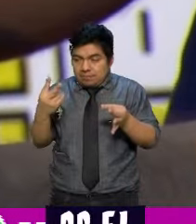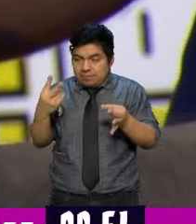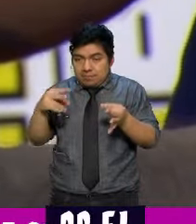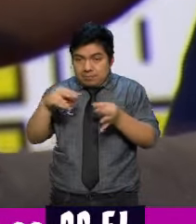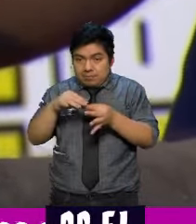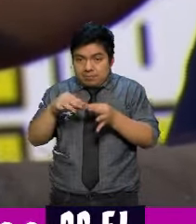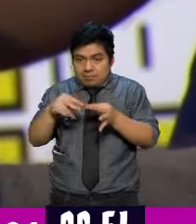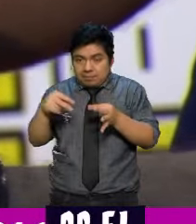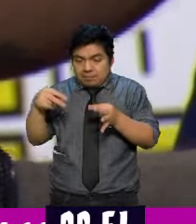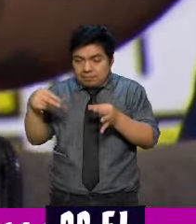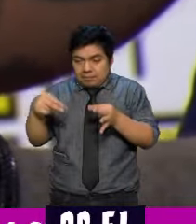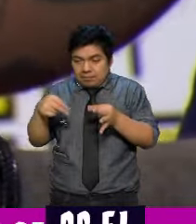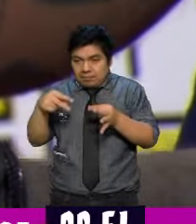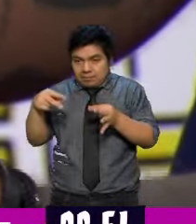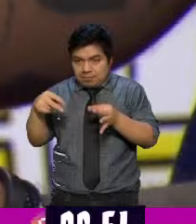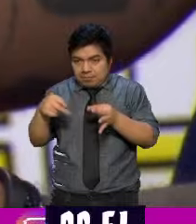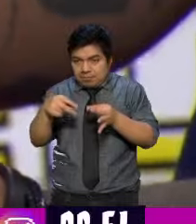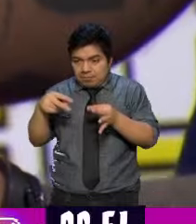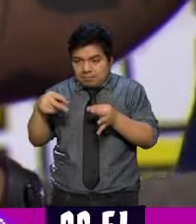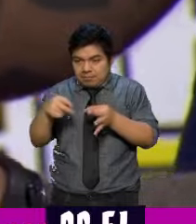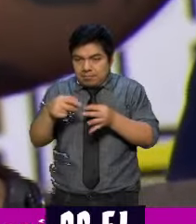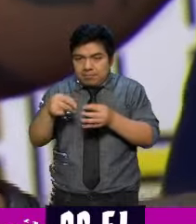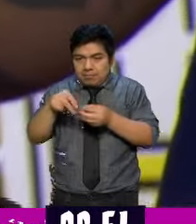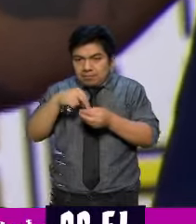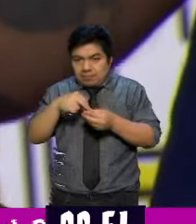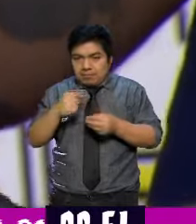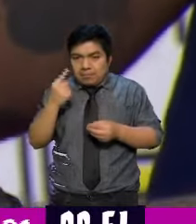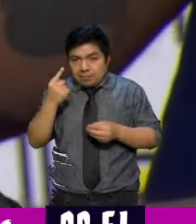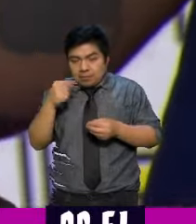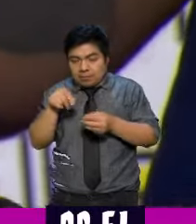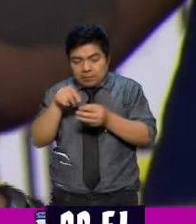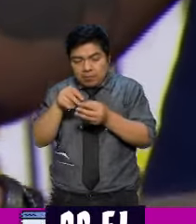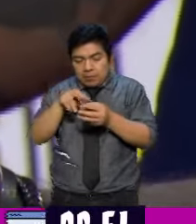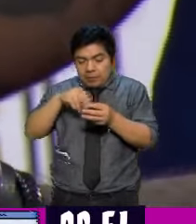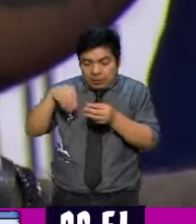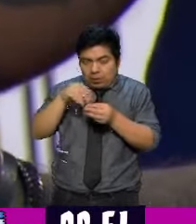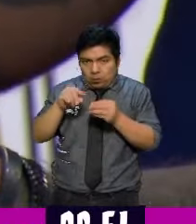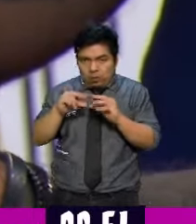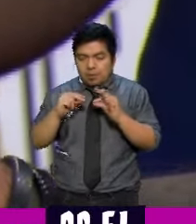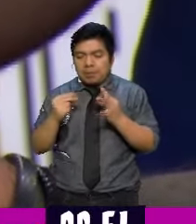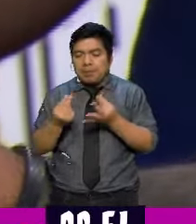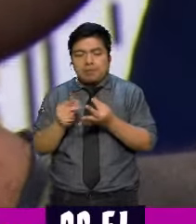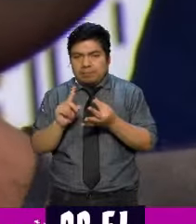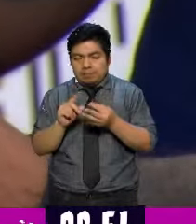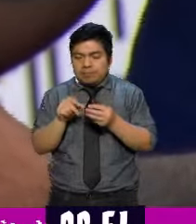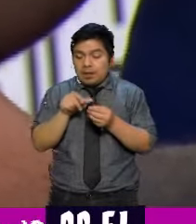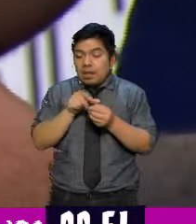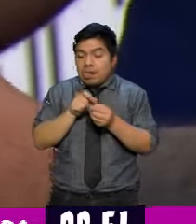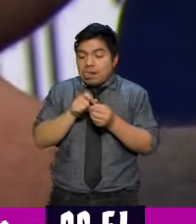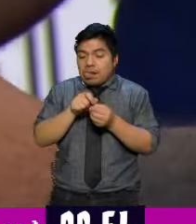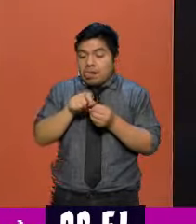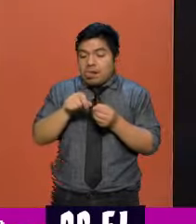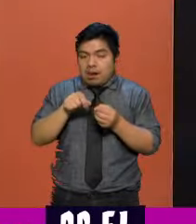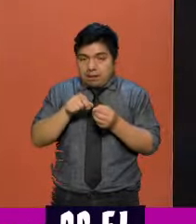dedos empujamos la parte de arriba. De un solo lado. De un solo lado. Como haciéndole olán. Así es.